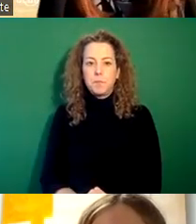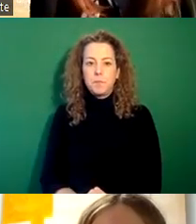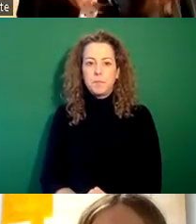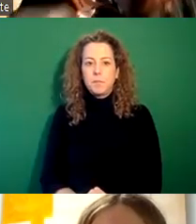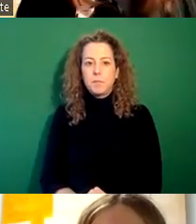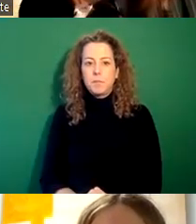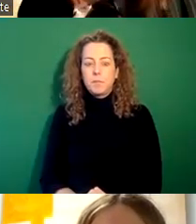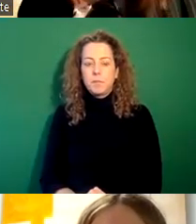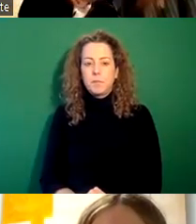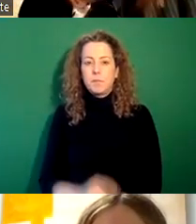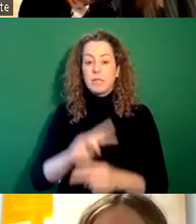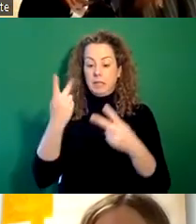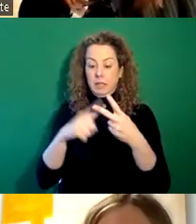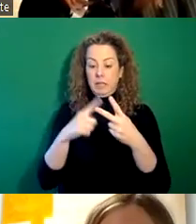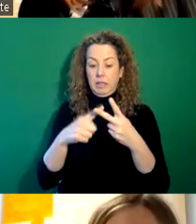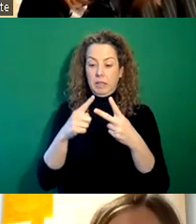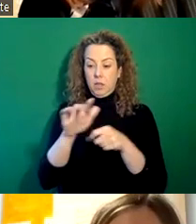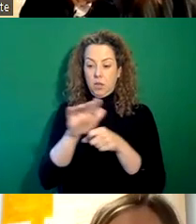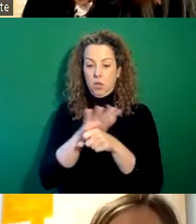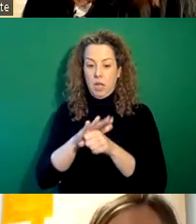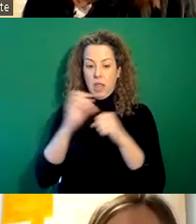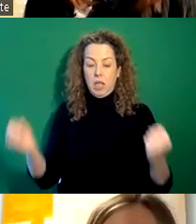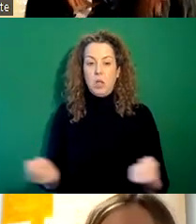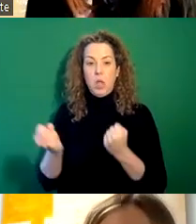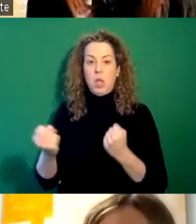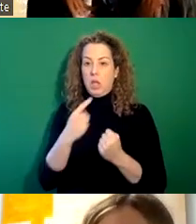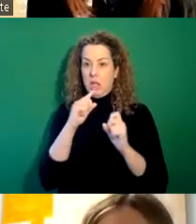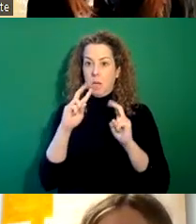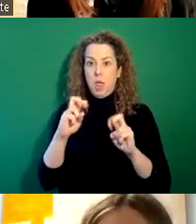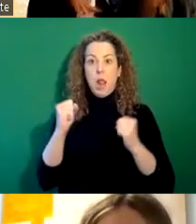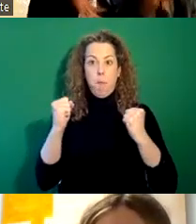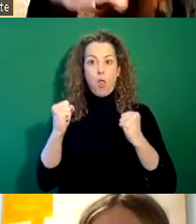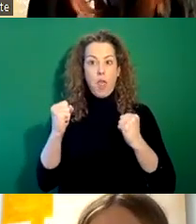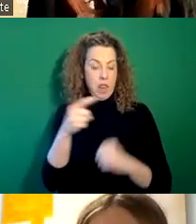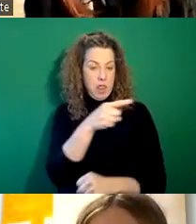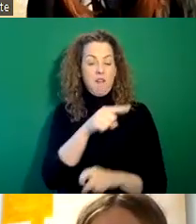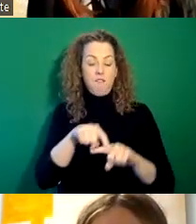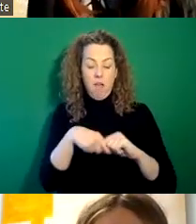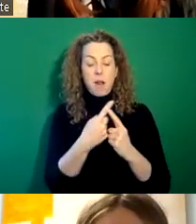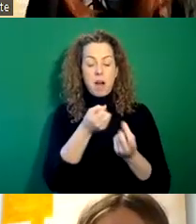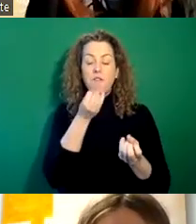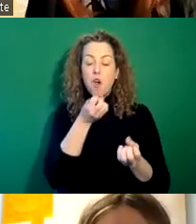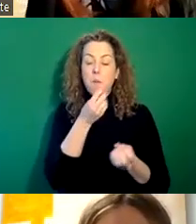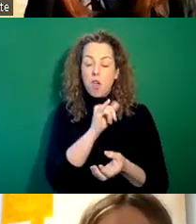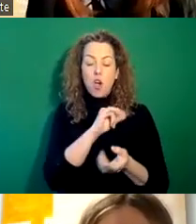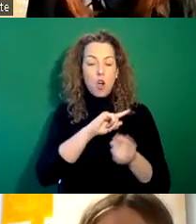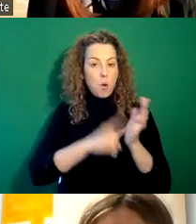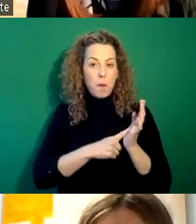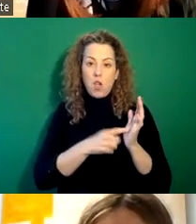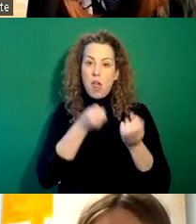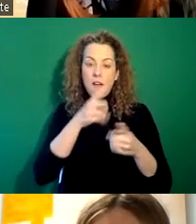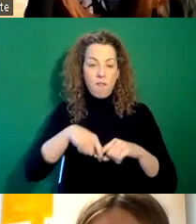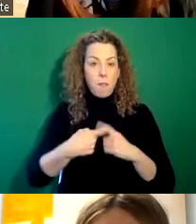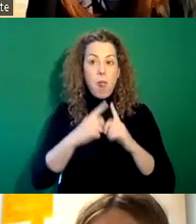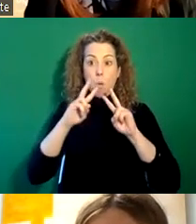Como segundo punto del área de actuación, como os decía al principio, el empoderamiento de las familias es el manejo de la información a las familias. En el punto de